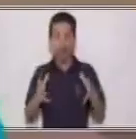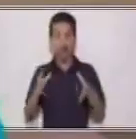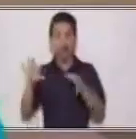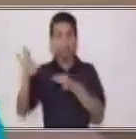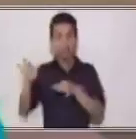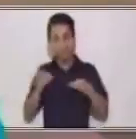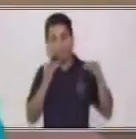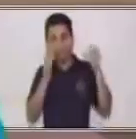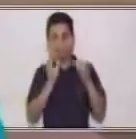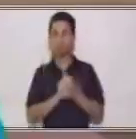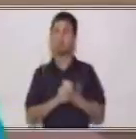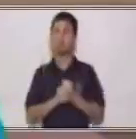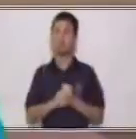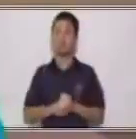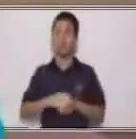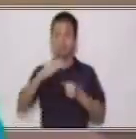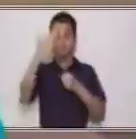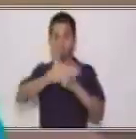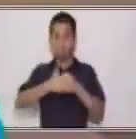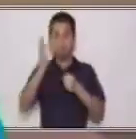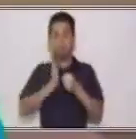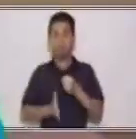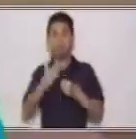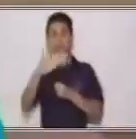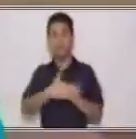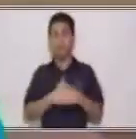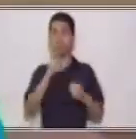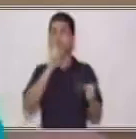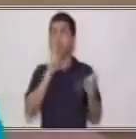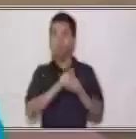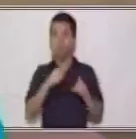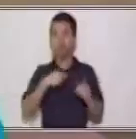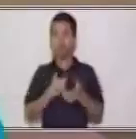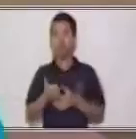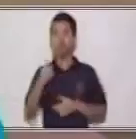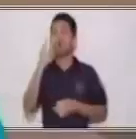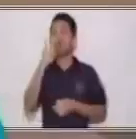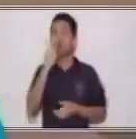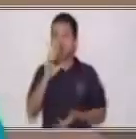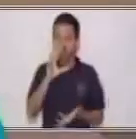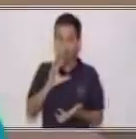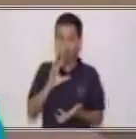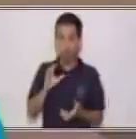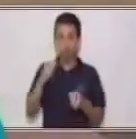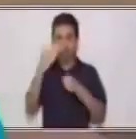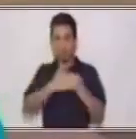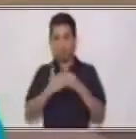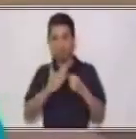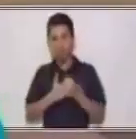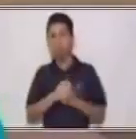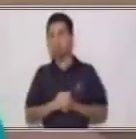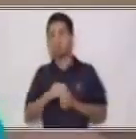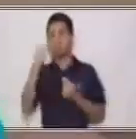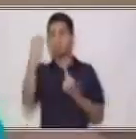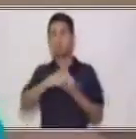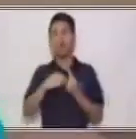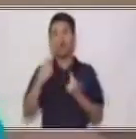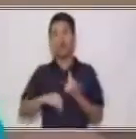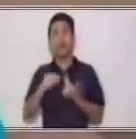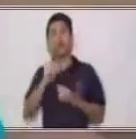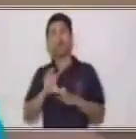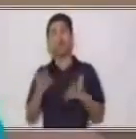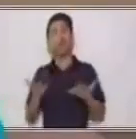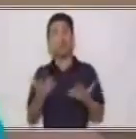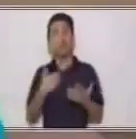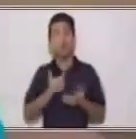Una piña la compramos por unidad. Los bananos, ¿cómo los compramos? Por